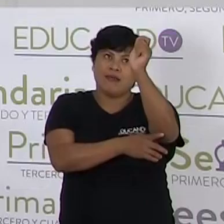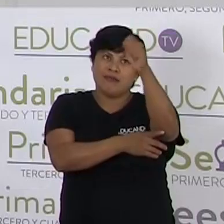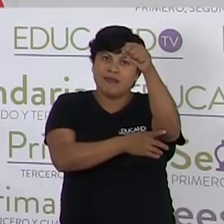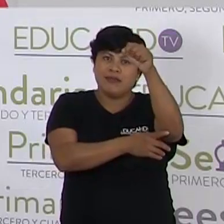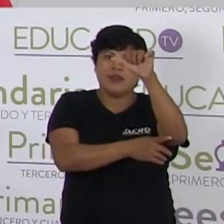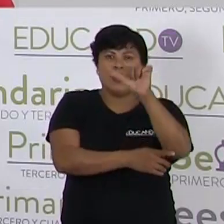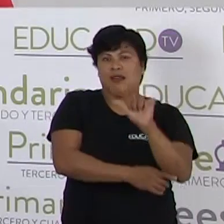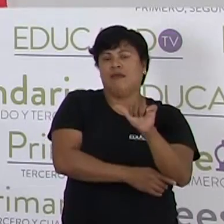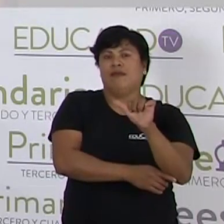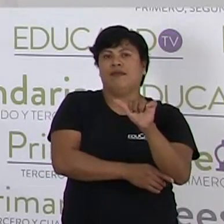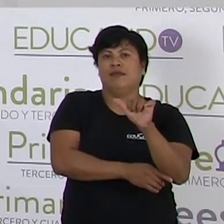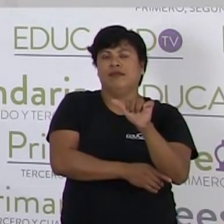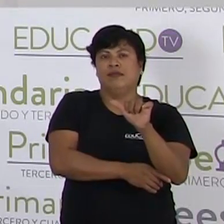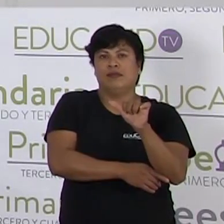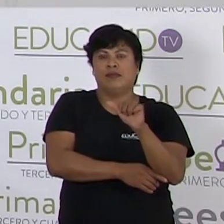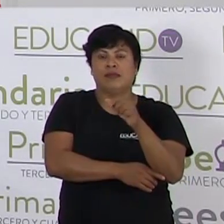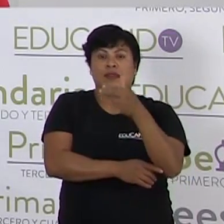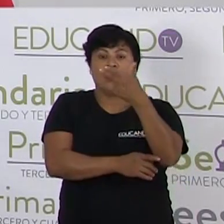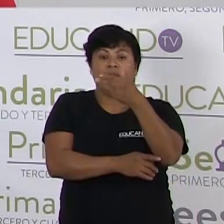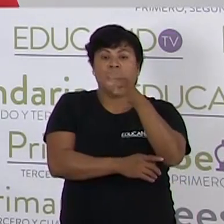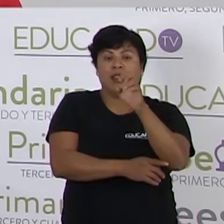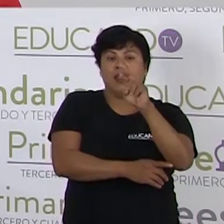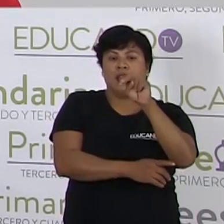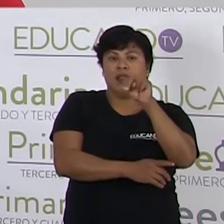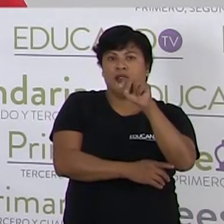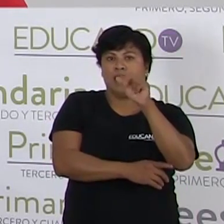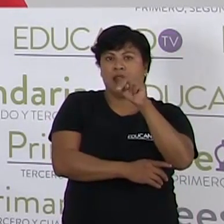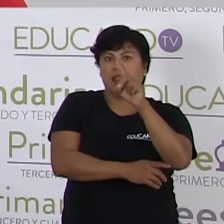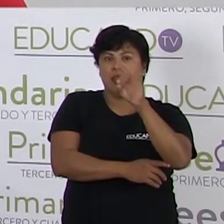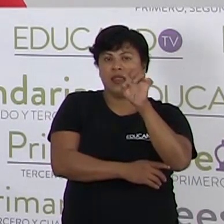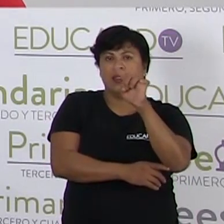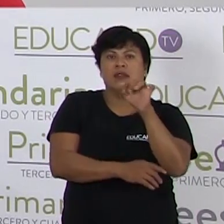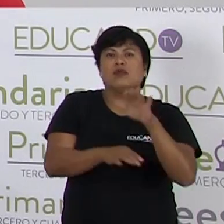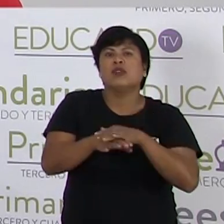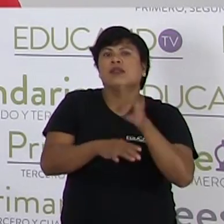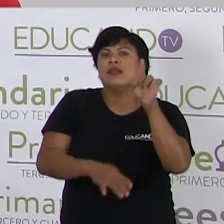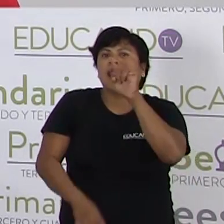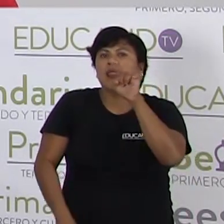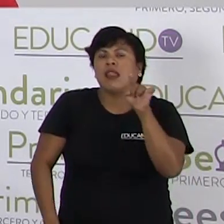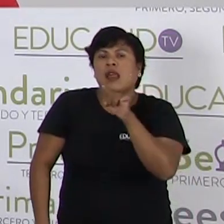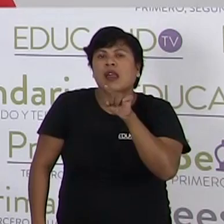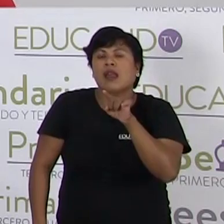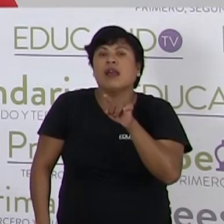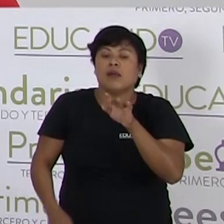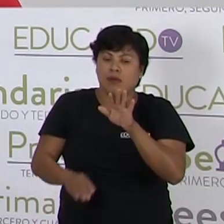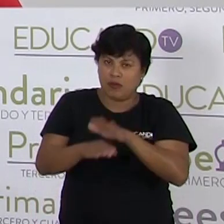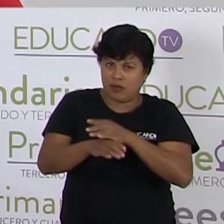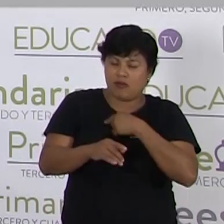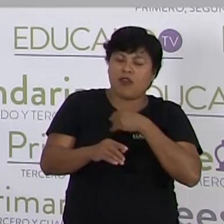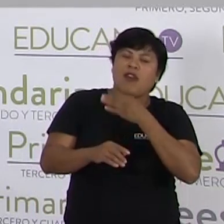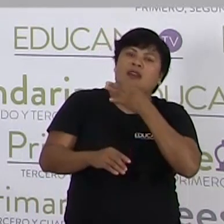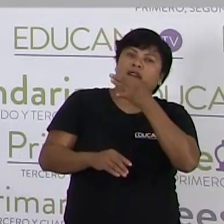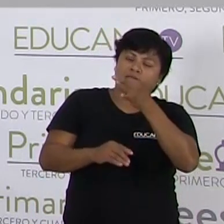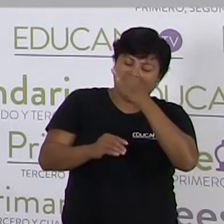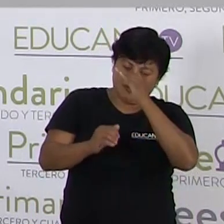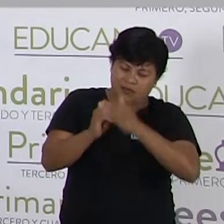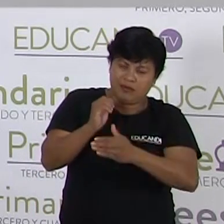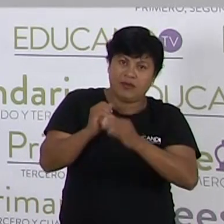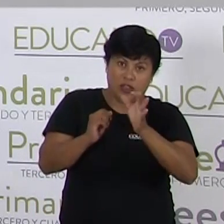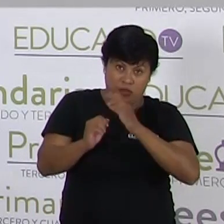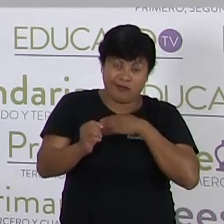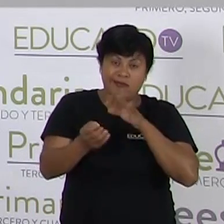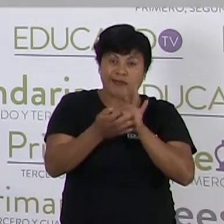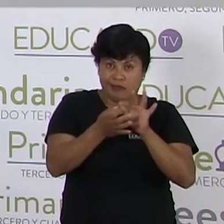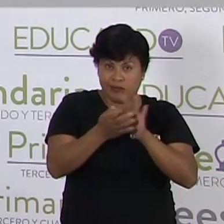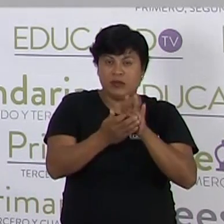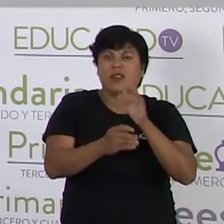A. Hernández, ¿pero por qué tiene que llevar Z? Al final les voy a explicar por qué tiene